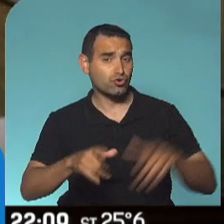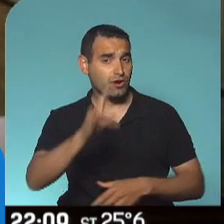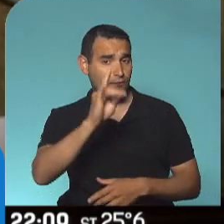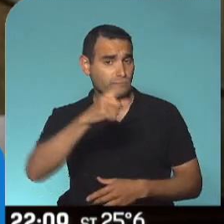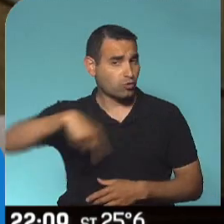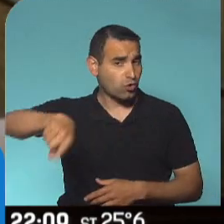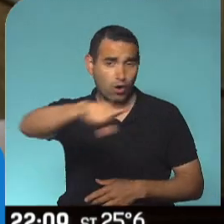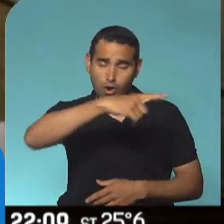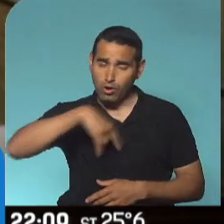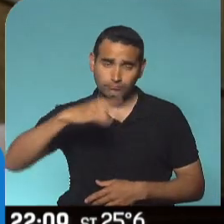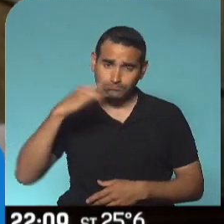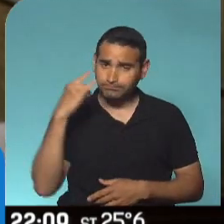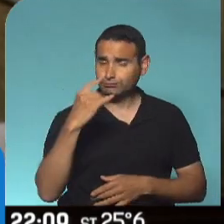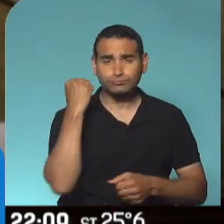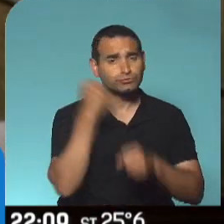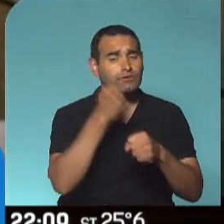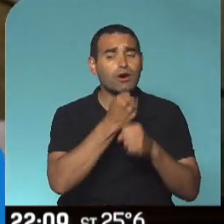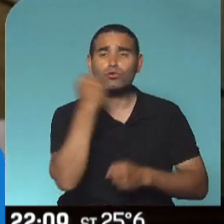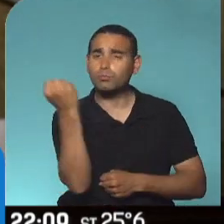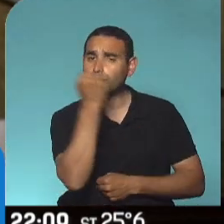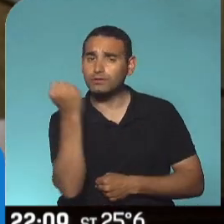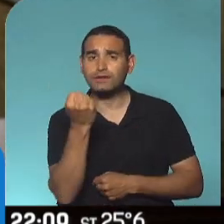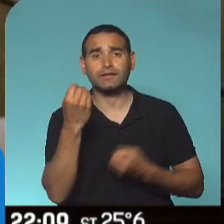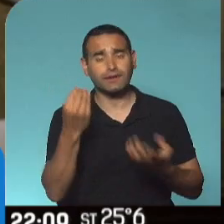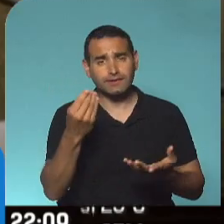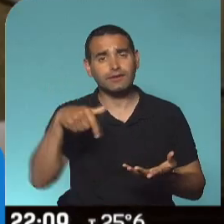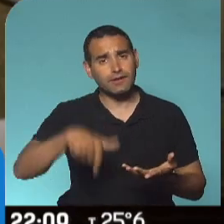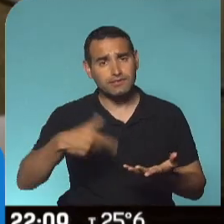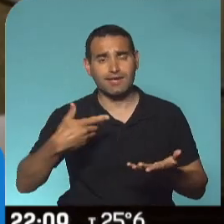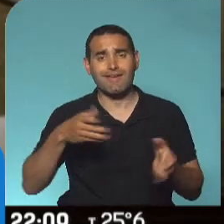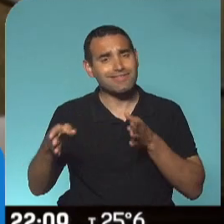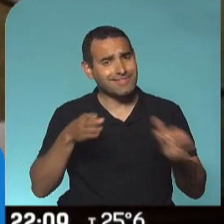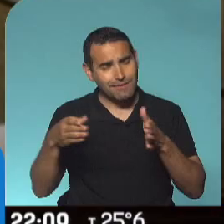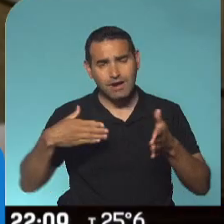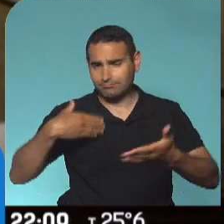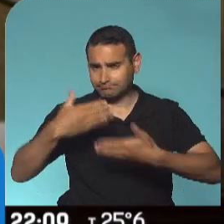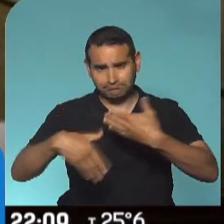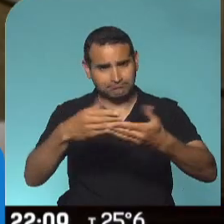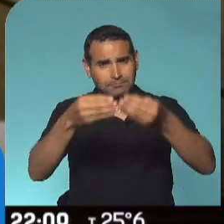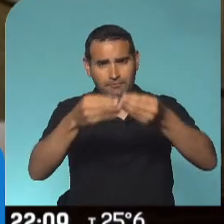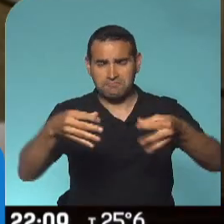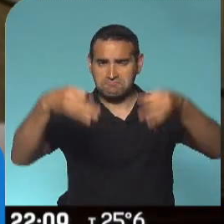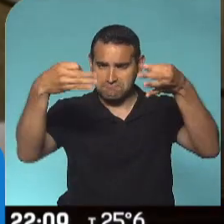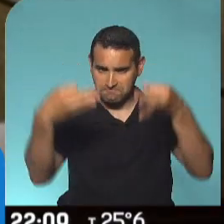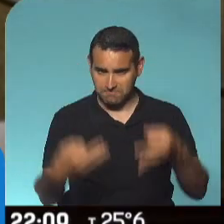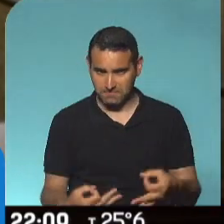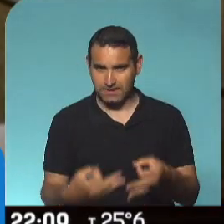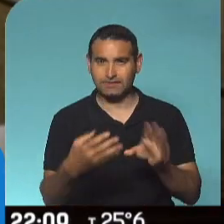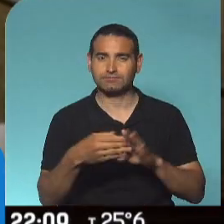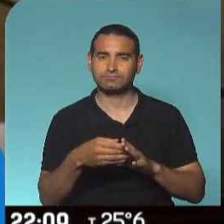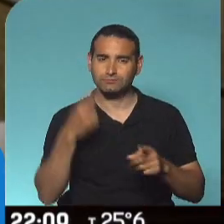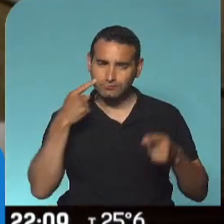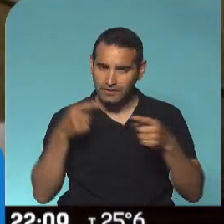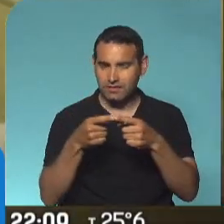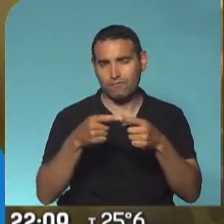tarea importante, como es llevar a buen término esta etapa encaminada y dirigida a unas